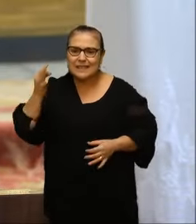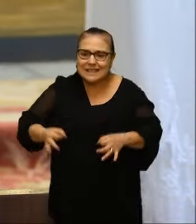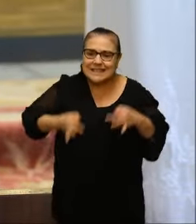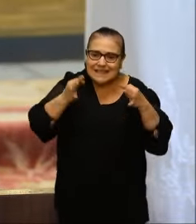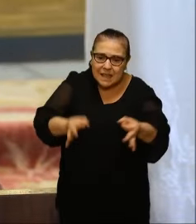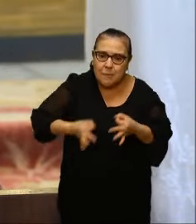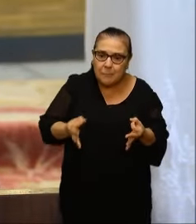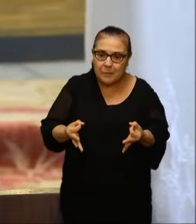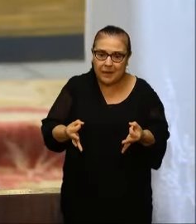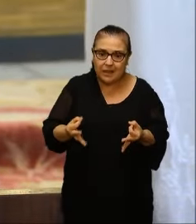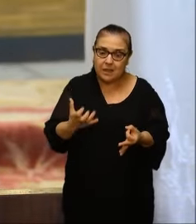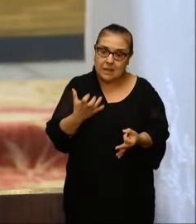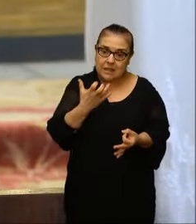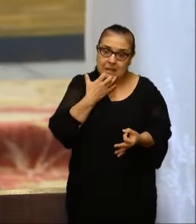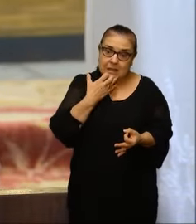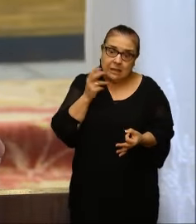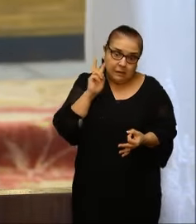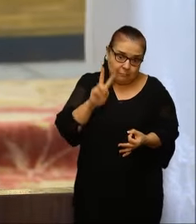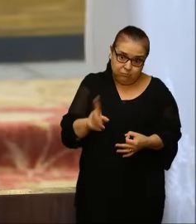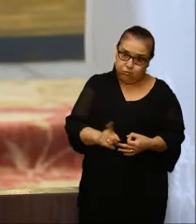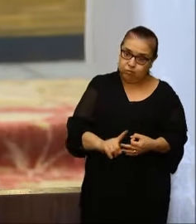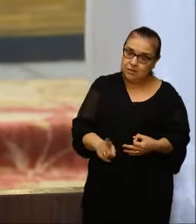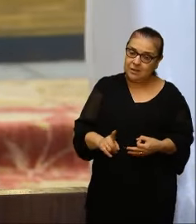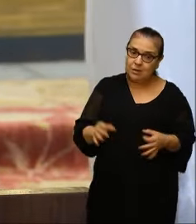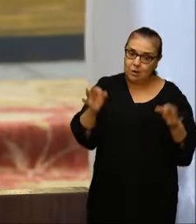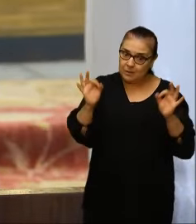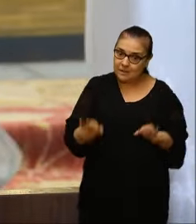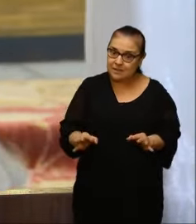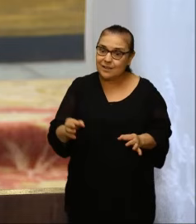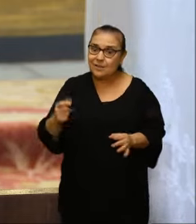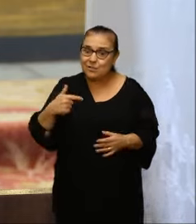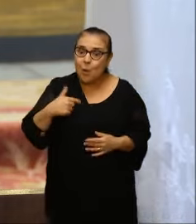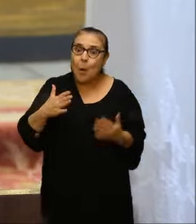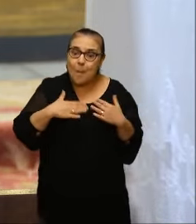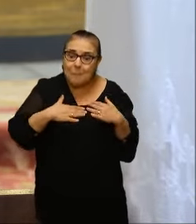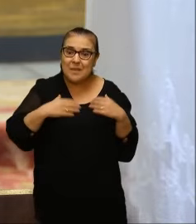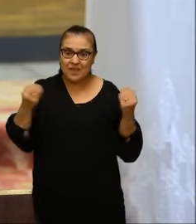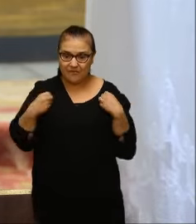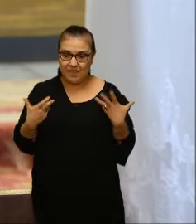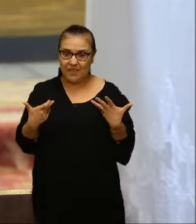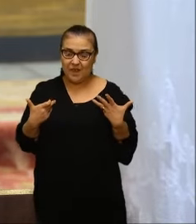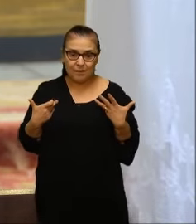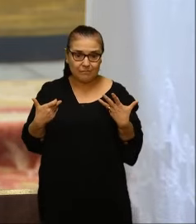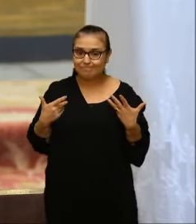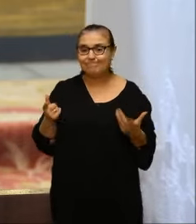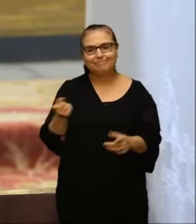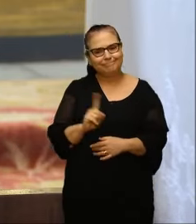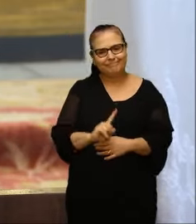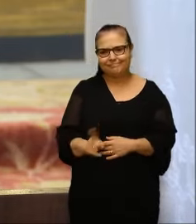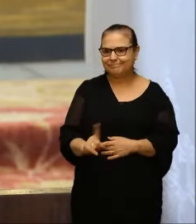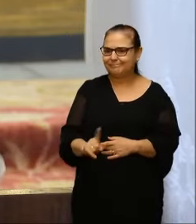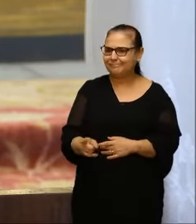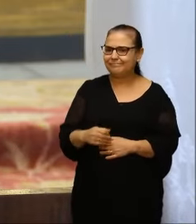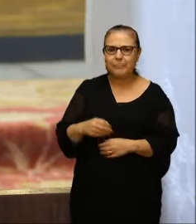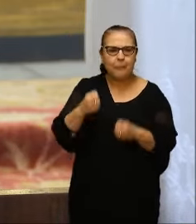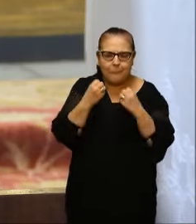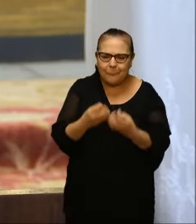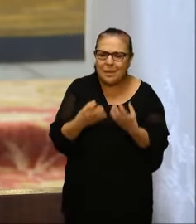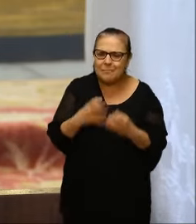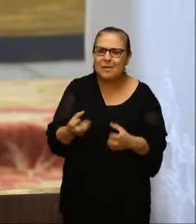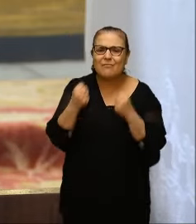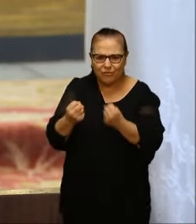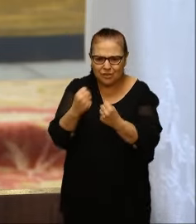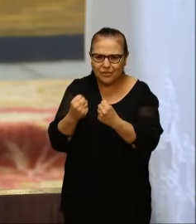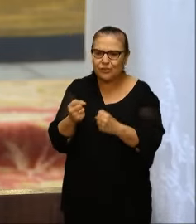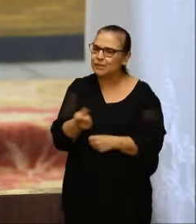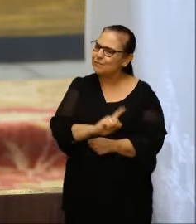no lo ves así, fracasas y al final dices, ¿qué pasa en mi apostolado y en mi vida? Pues que no está en Dios como tiene que estar, que no está fortalecida en